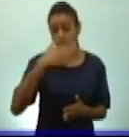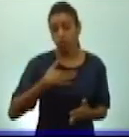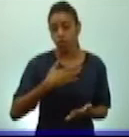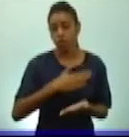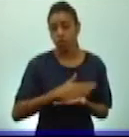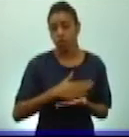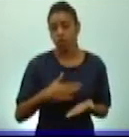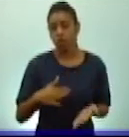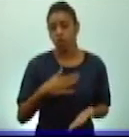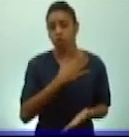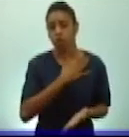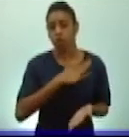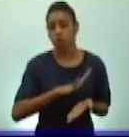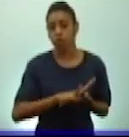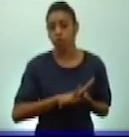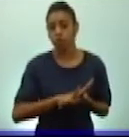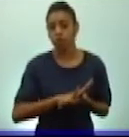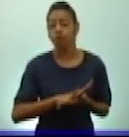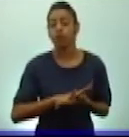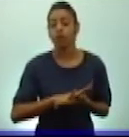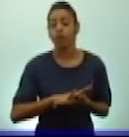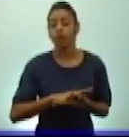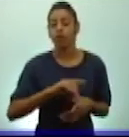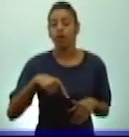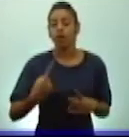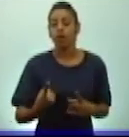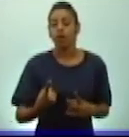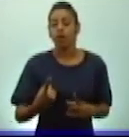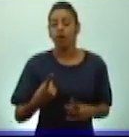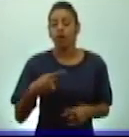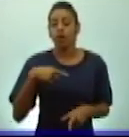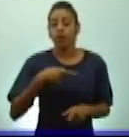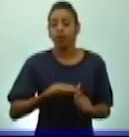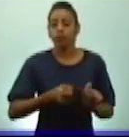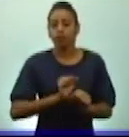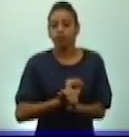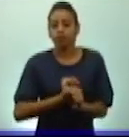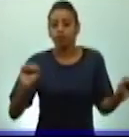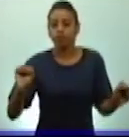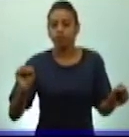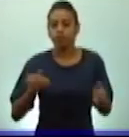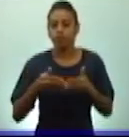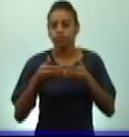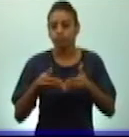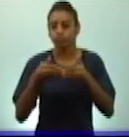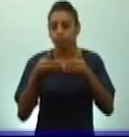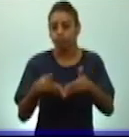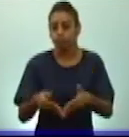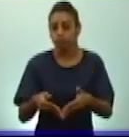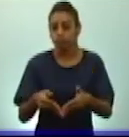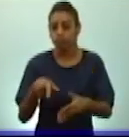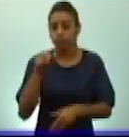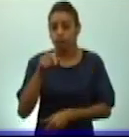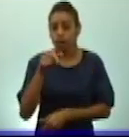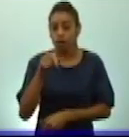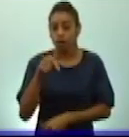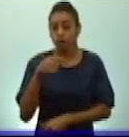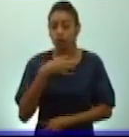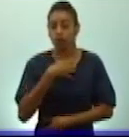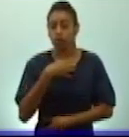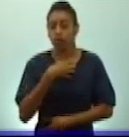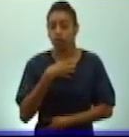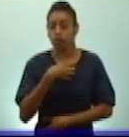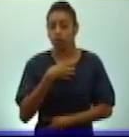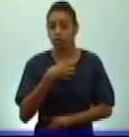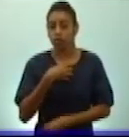1960 explotan el vapor francés La Cubre en el puerto de La Habana. En este vapor francés venían